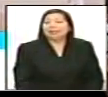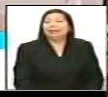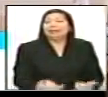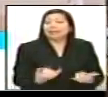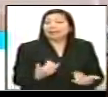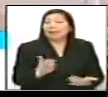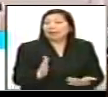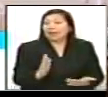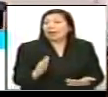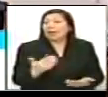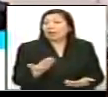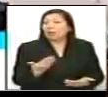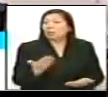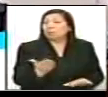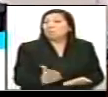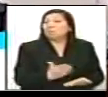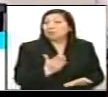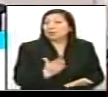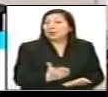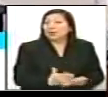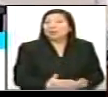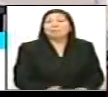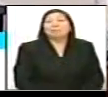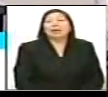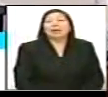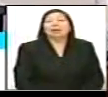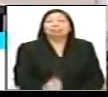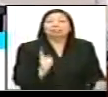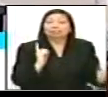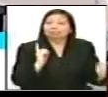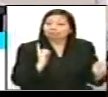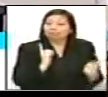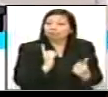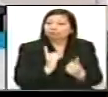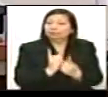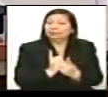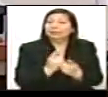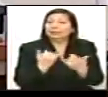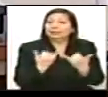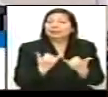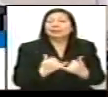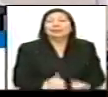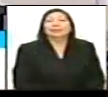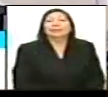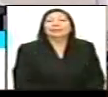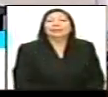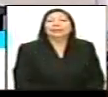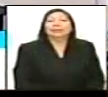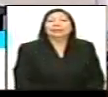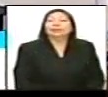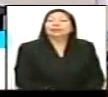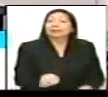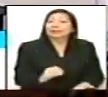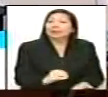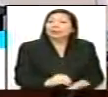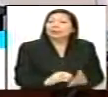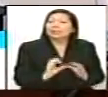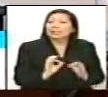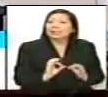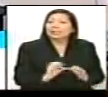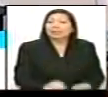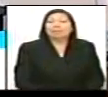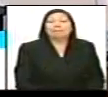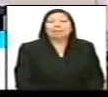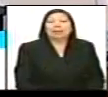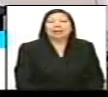en esta hay un problema. Yo creo que lo evidente es que hay un problema que hay que enfrentar de alguna manera, esto que se repite con mucha frecuencia de